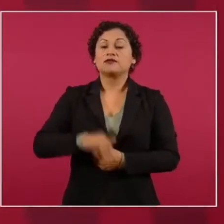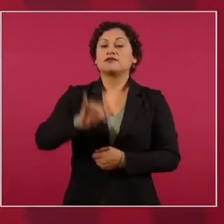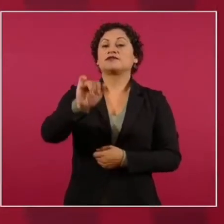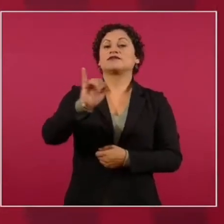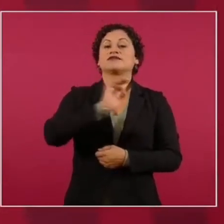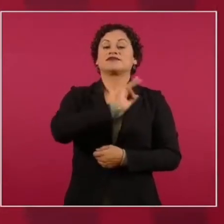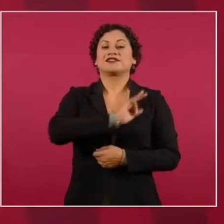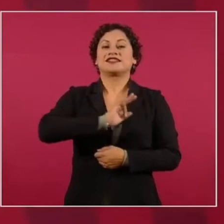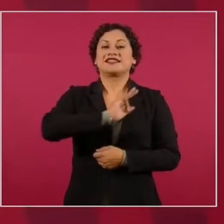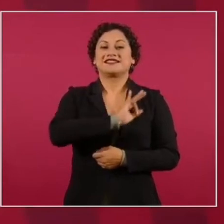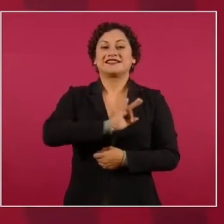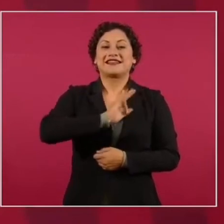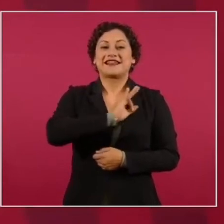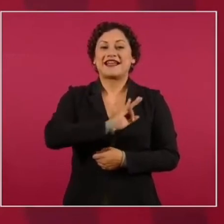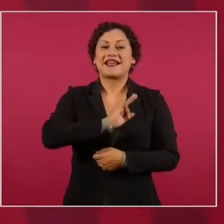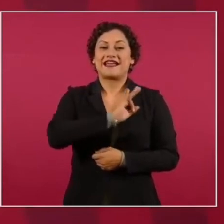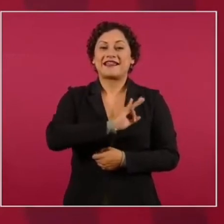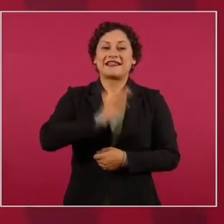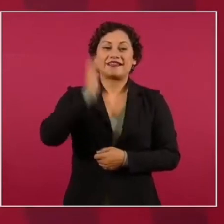cumple año